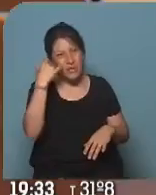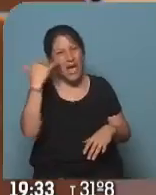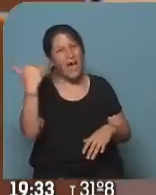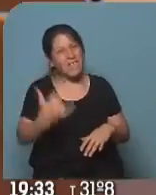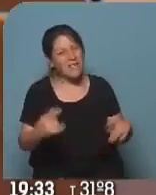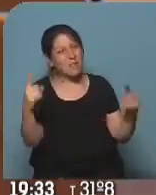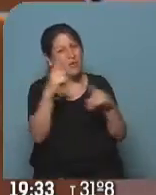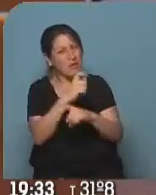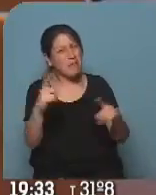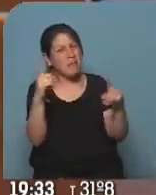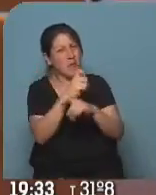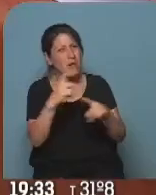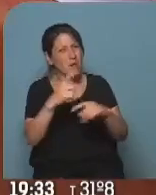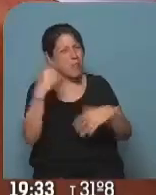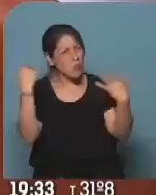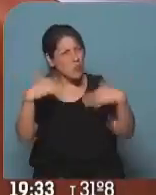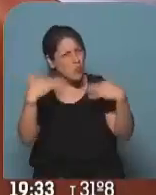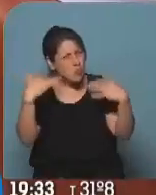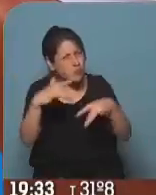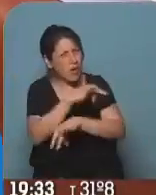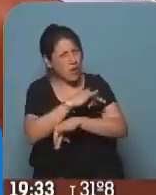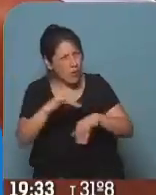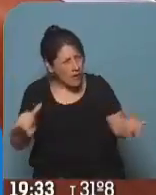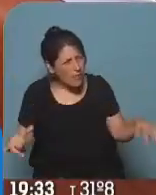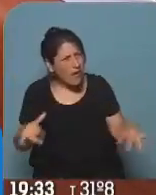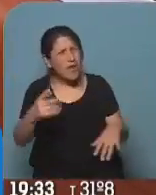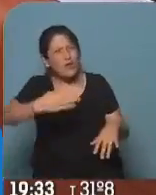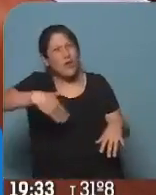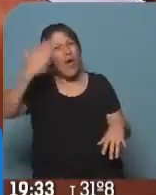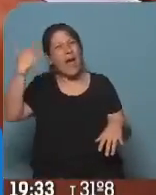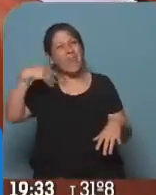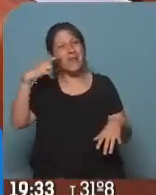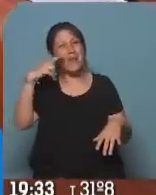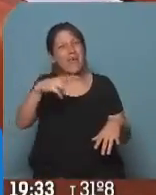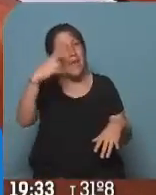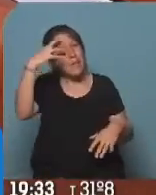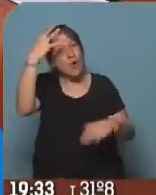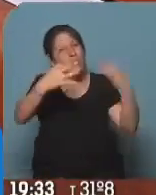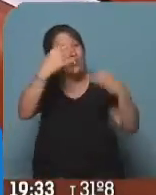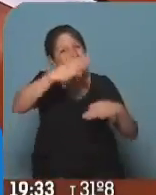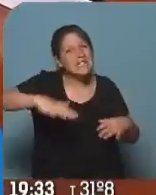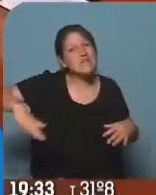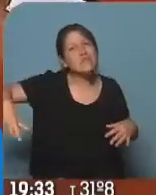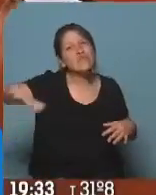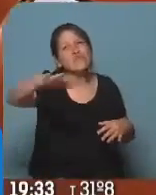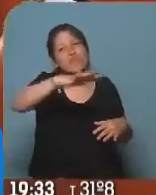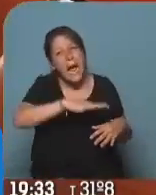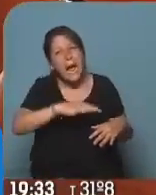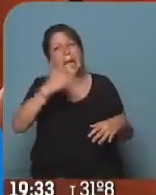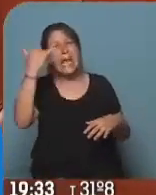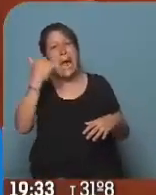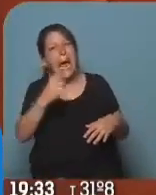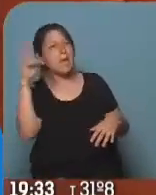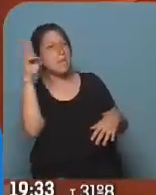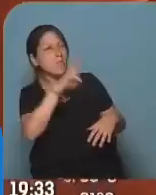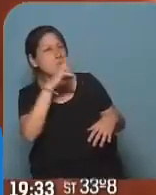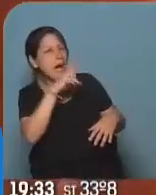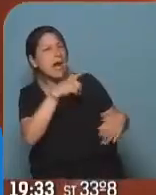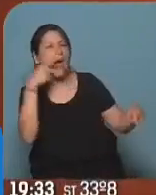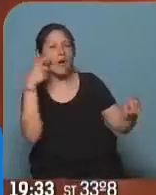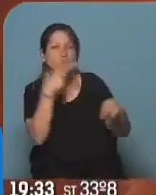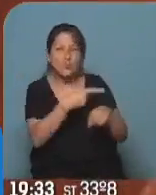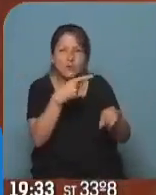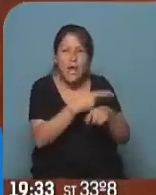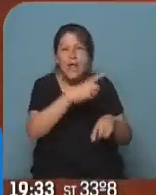novedades, veíamos recién desde tribunales, por ejemplo, el procesamiento de Carolina Pocchetti y el entorno de Daniel Muñoz, pero también con declaraciones